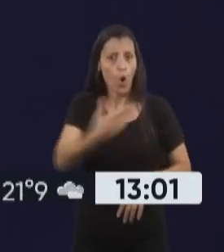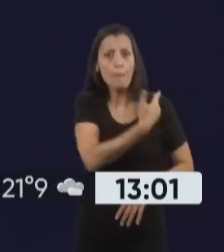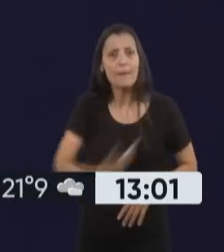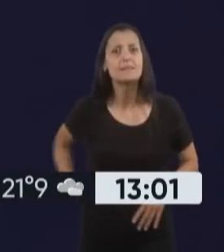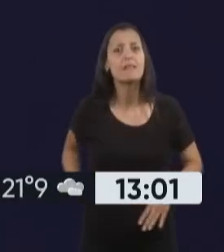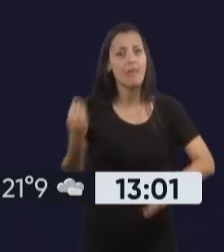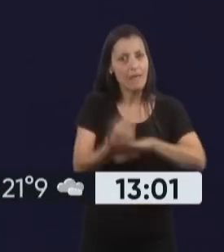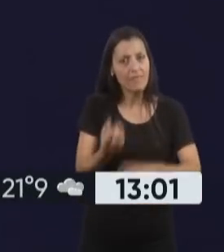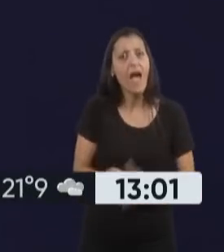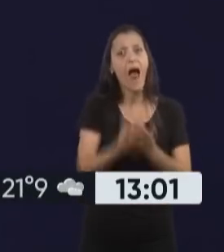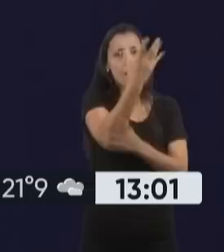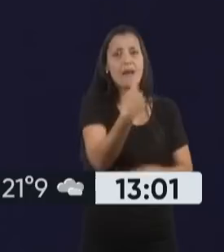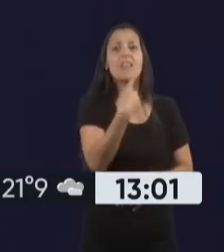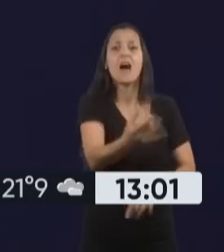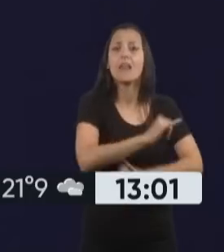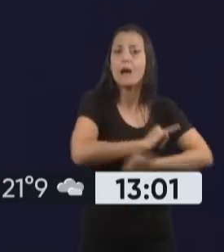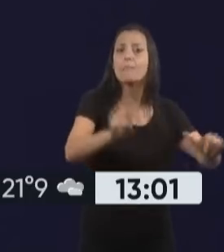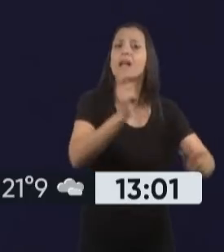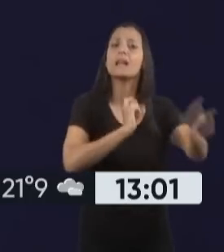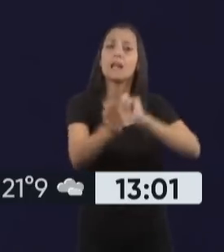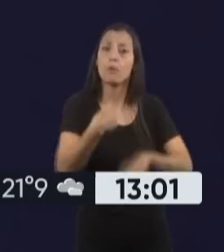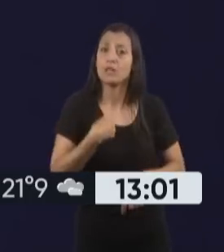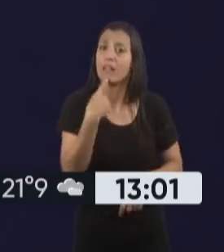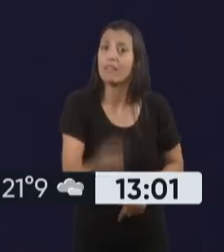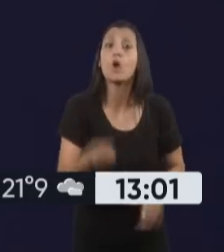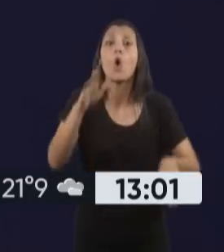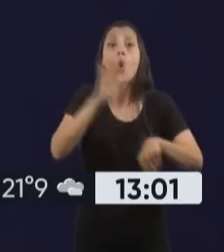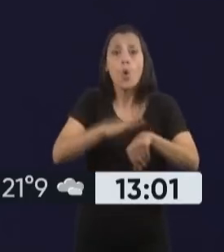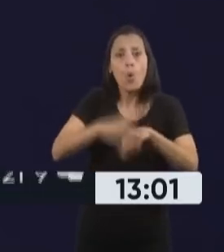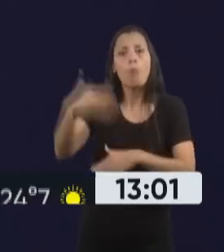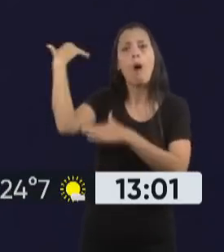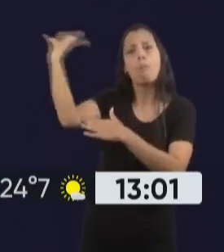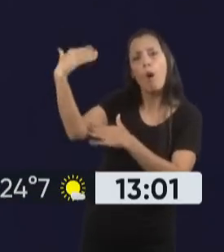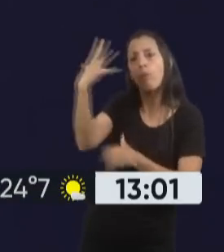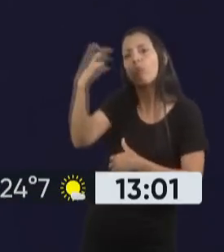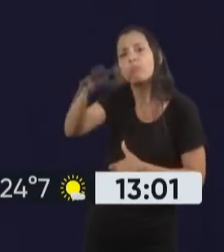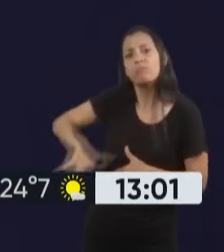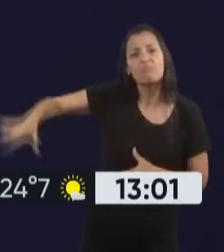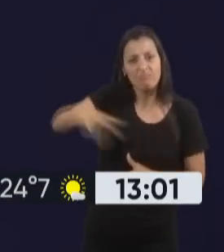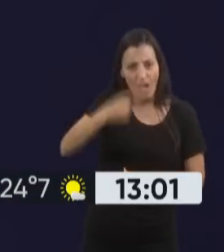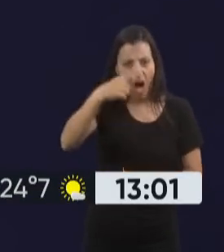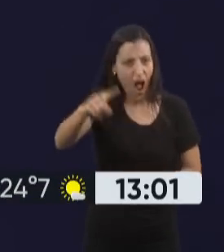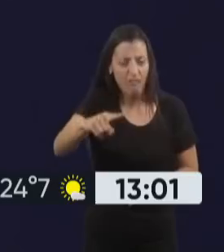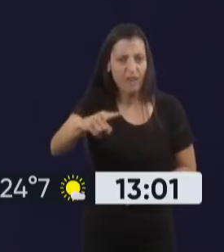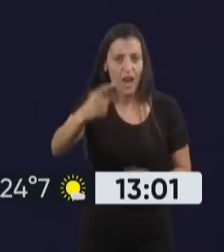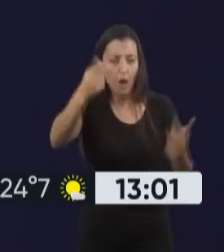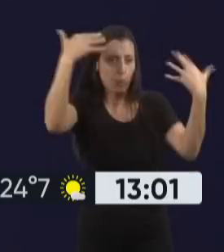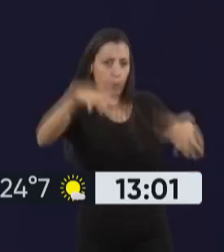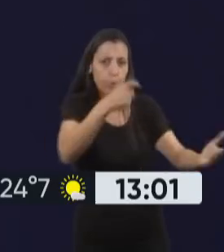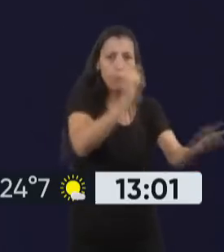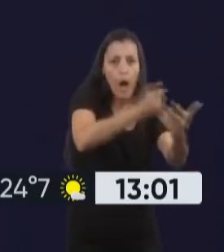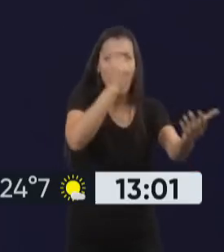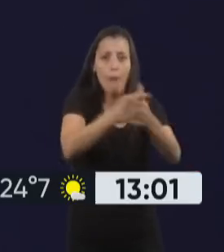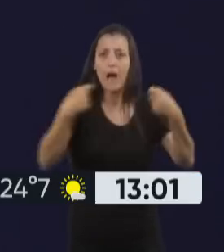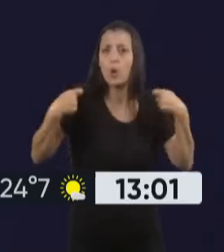nota a la mañana con Antonio Laje, ¿no? El populismo termina saliendo caro. Y el populismo en este caso se